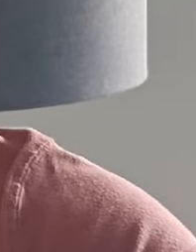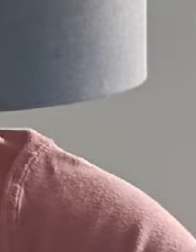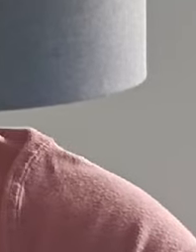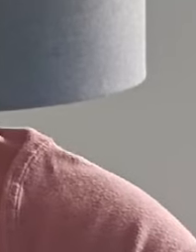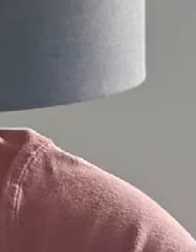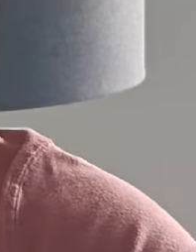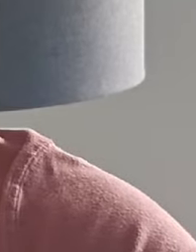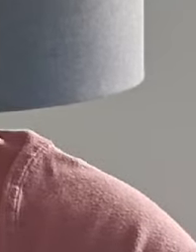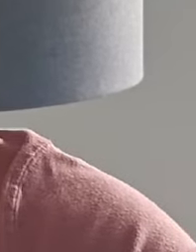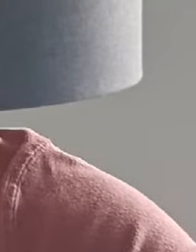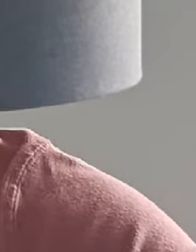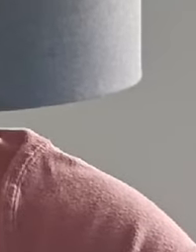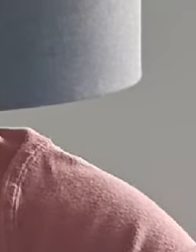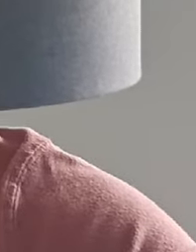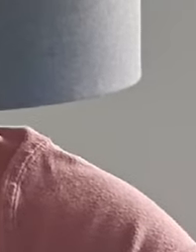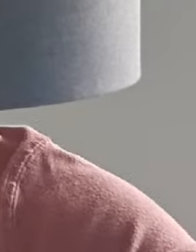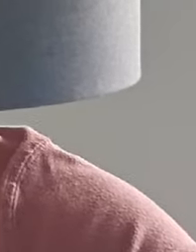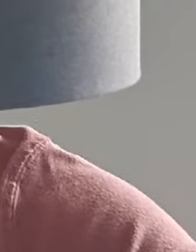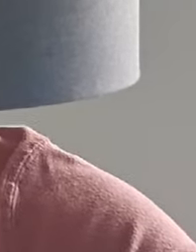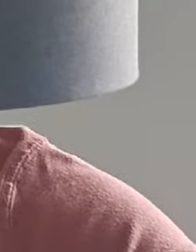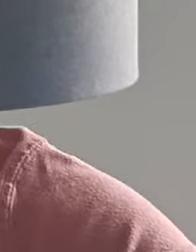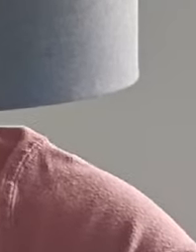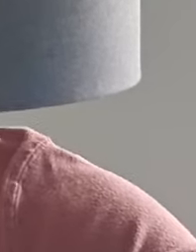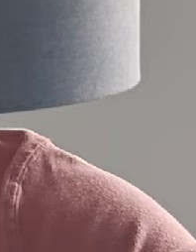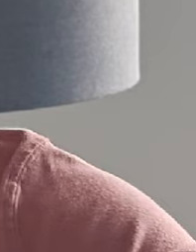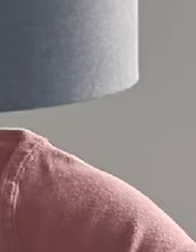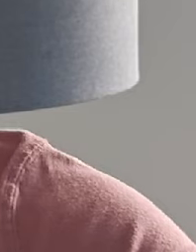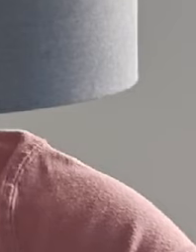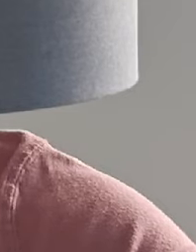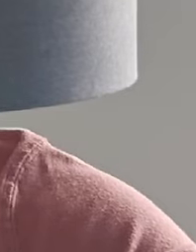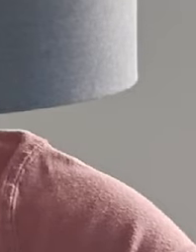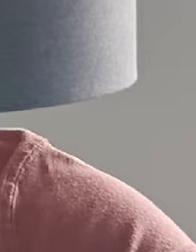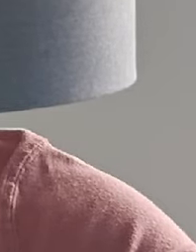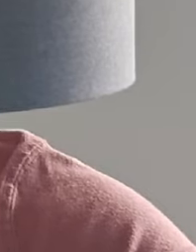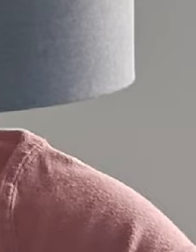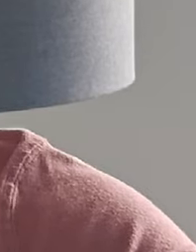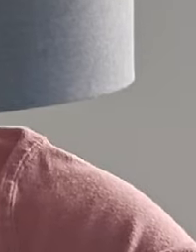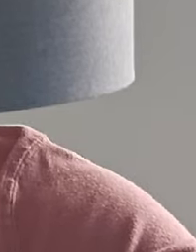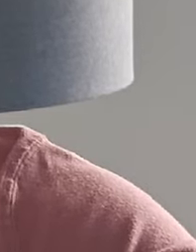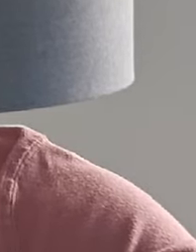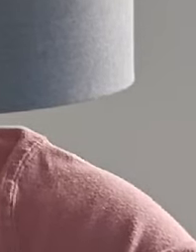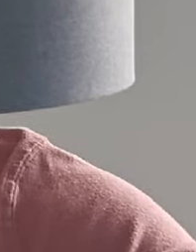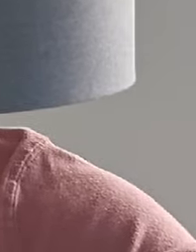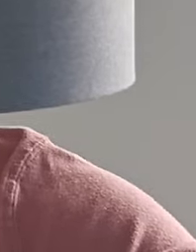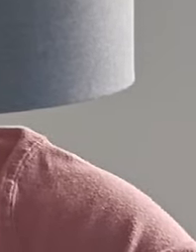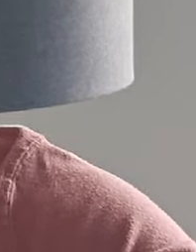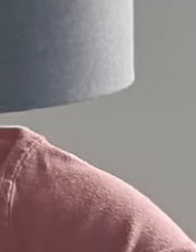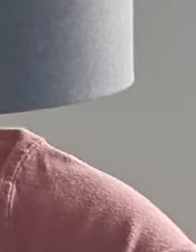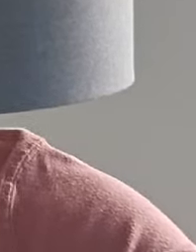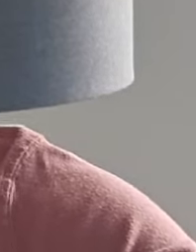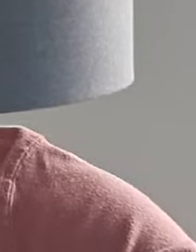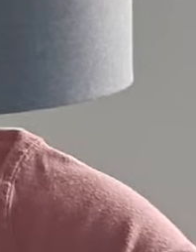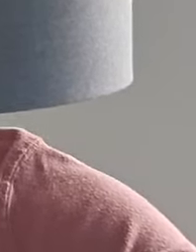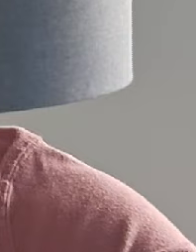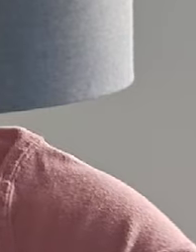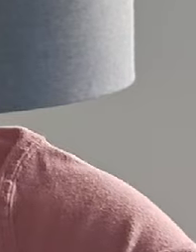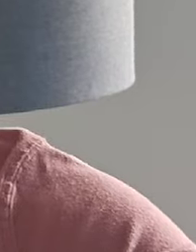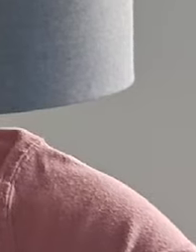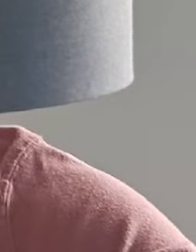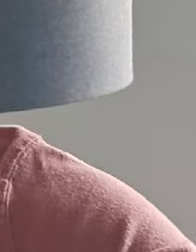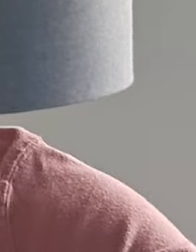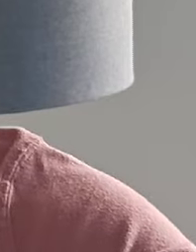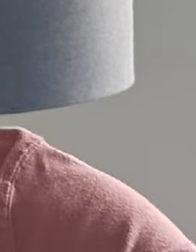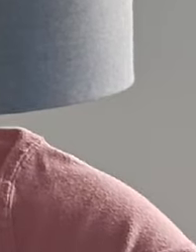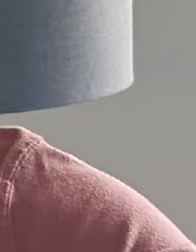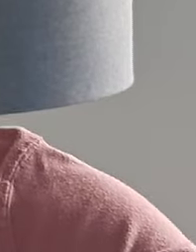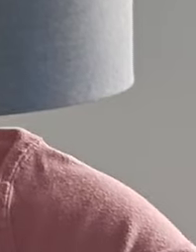sistema de pensiones. En 1997, una reforma que impulsó Ernesto Zedillo para que los trabajadores se jubilaran con